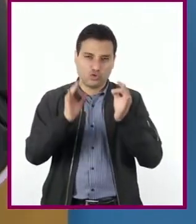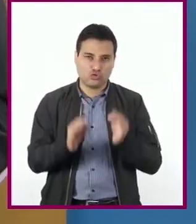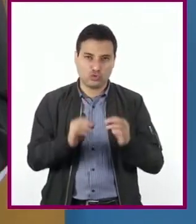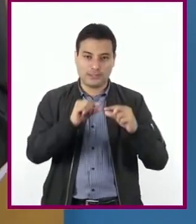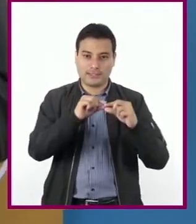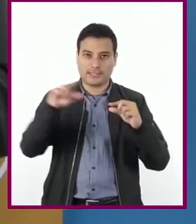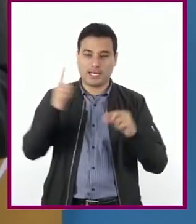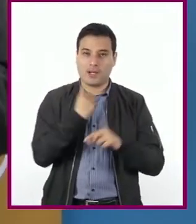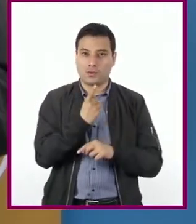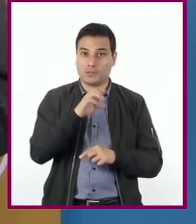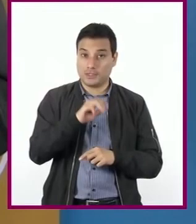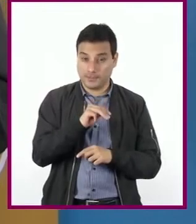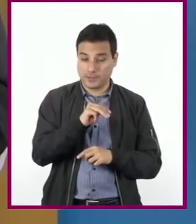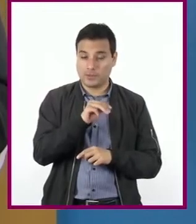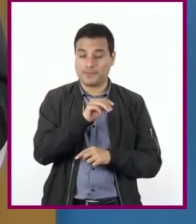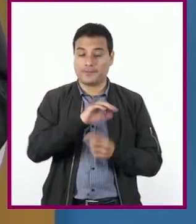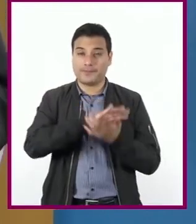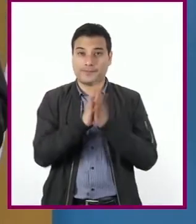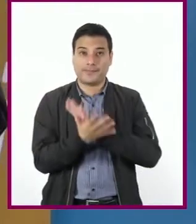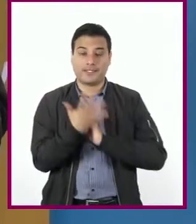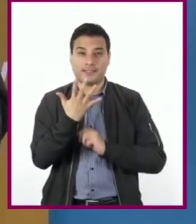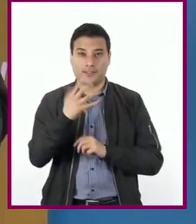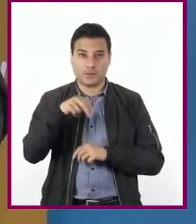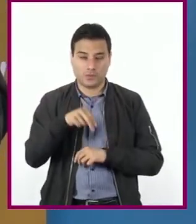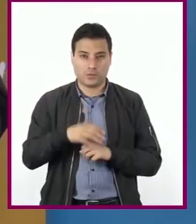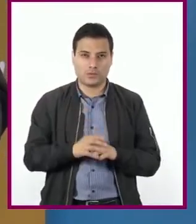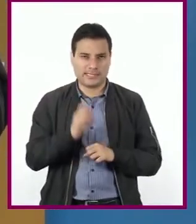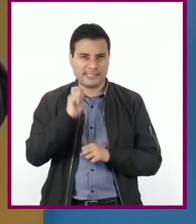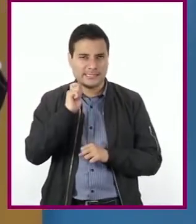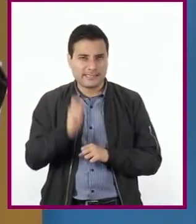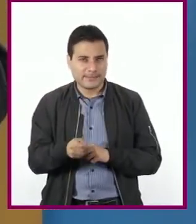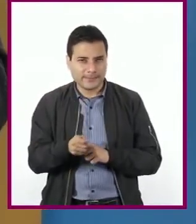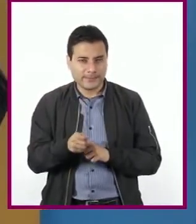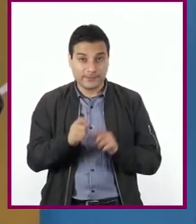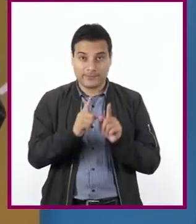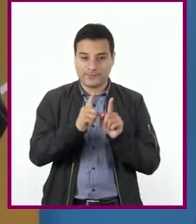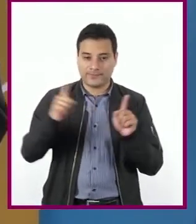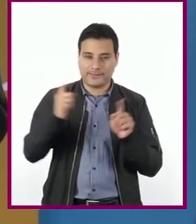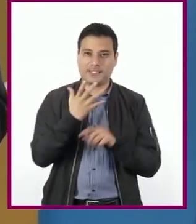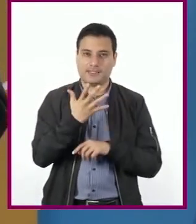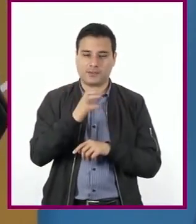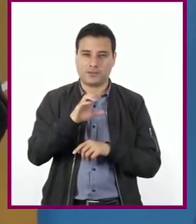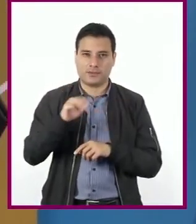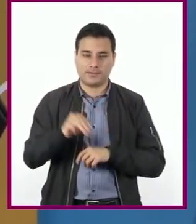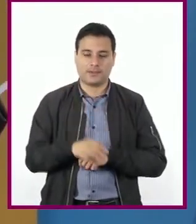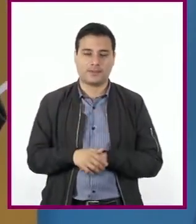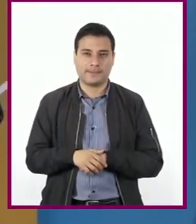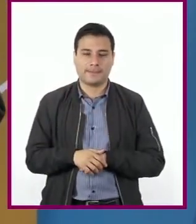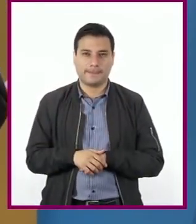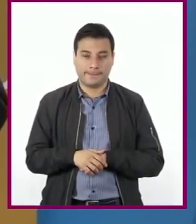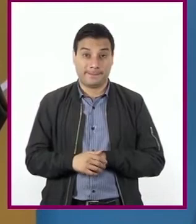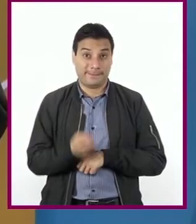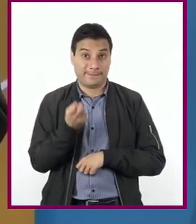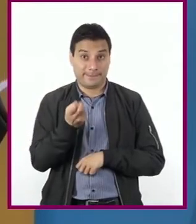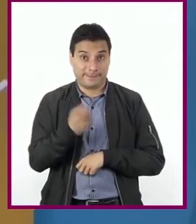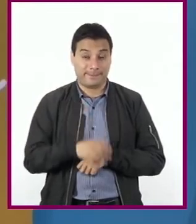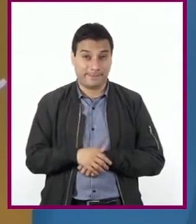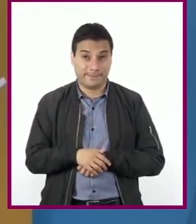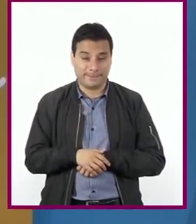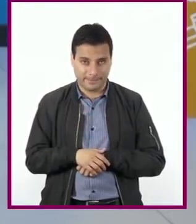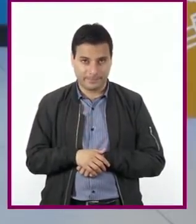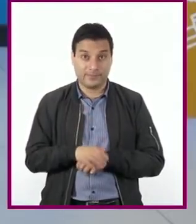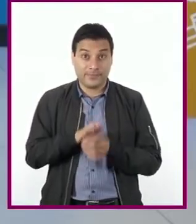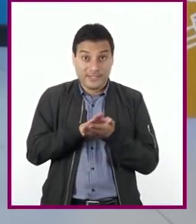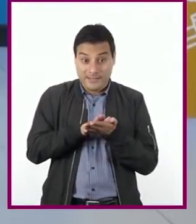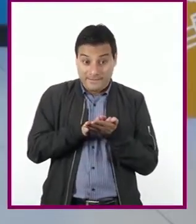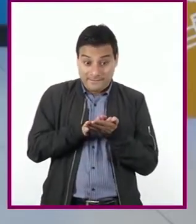1 centímetro a 5 newtons, por lo que el vector medirá 5 centímetros. En este caso, despreciando la